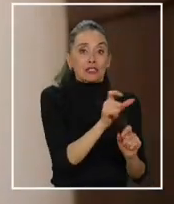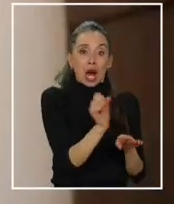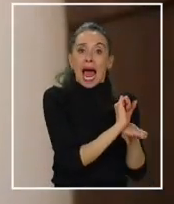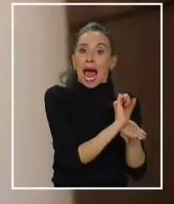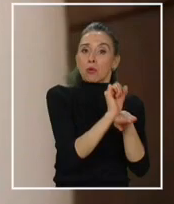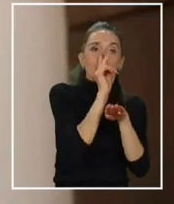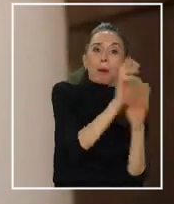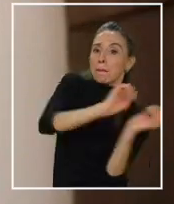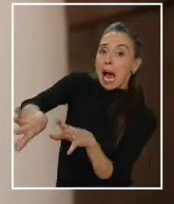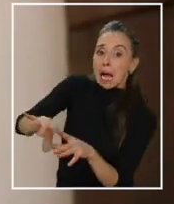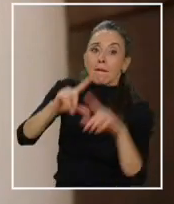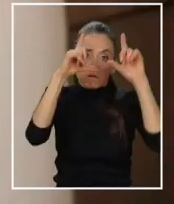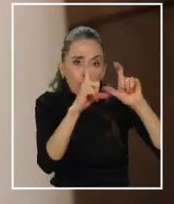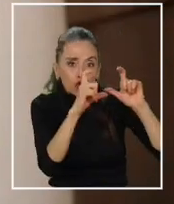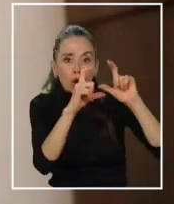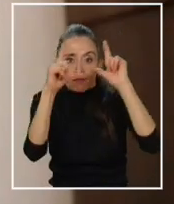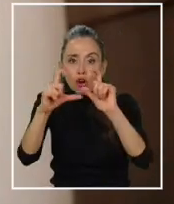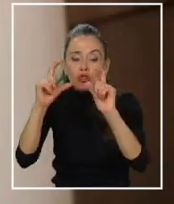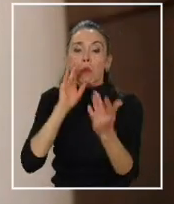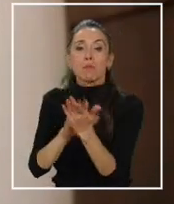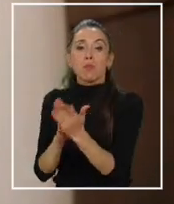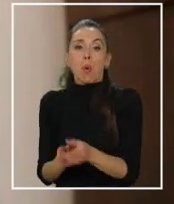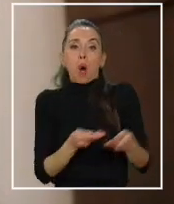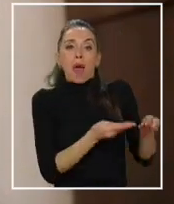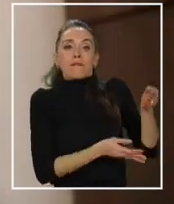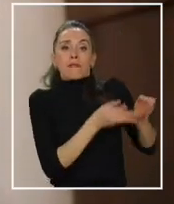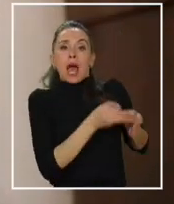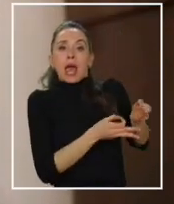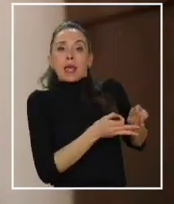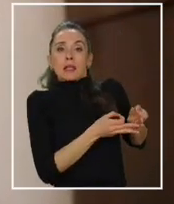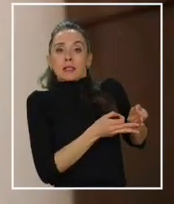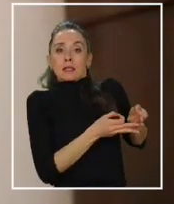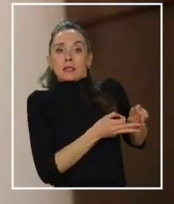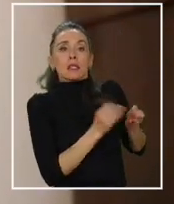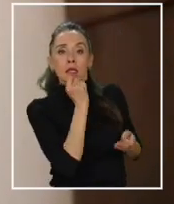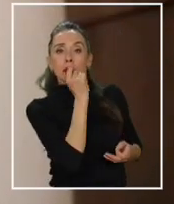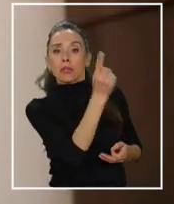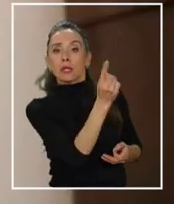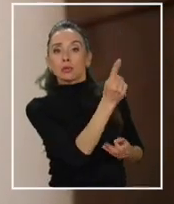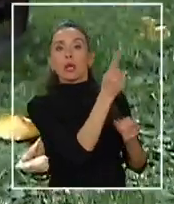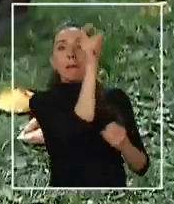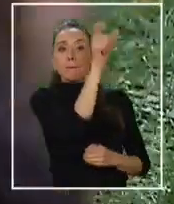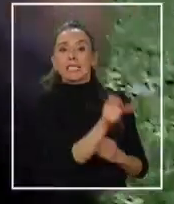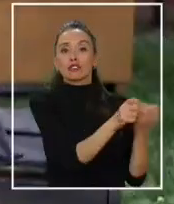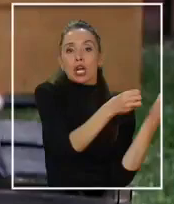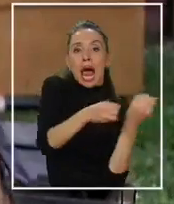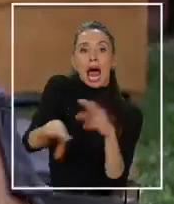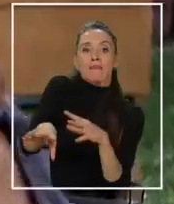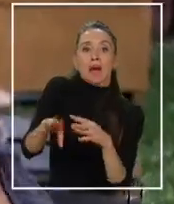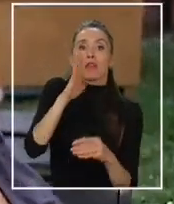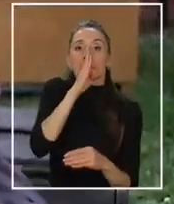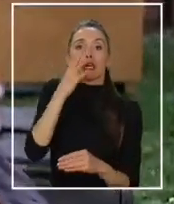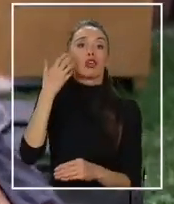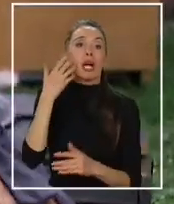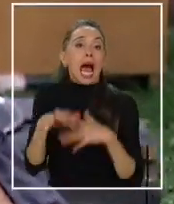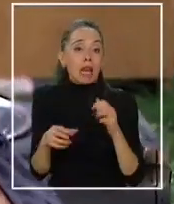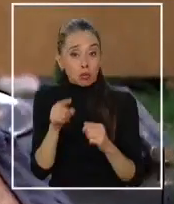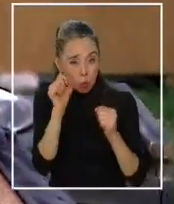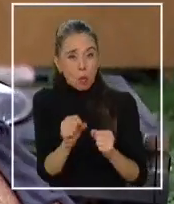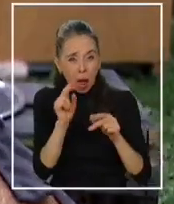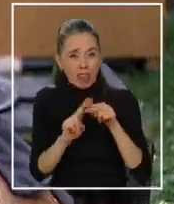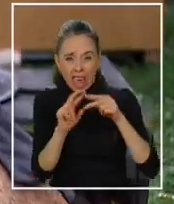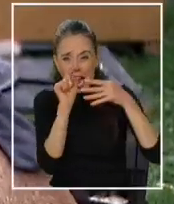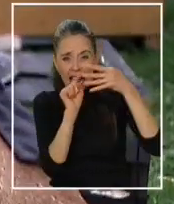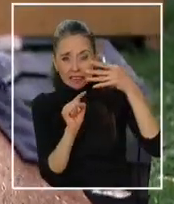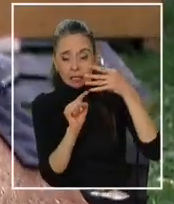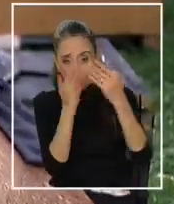pero en el fondo poder constituir algún medio de prueba para después poder hacer una denuncia por abandono. Acciones concretas que podemos tomar para